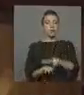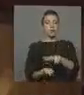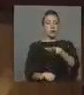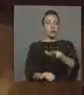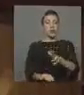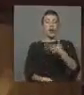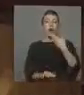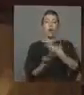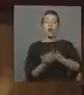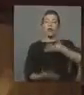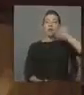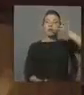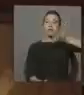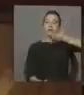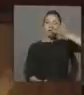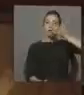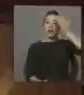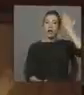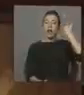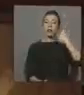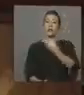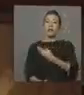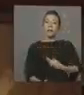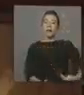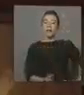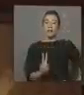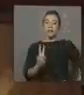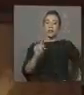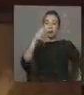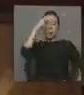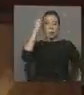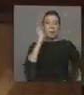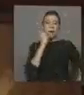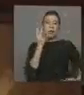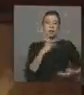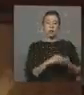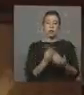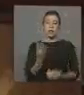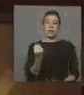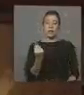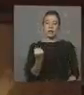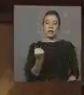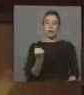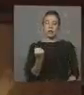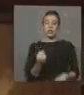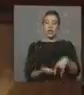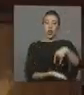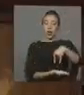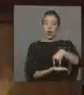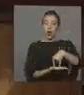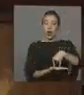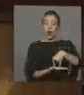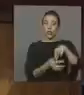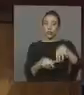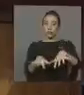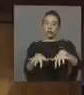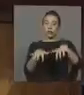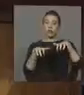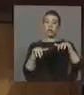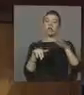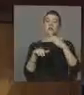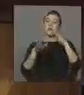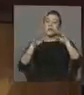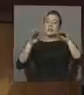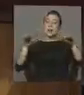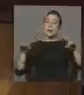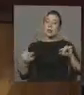en el discurso de la Presidenta el 21 de mayo del 2014 en el Congreso Pleno, y se hizo un llamado a